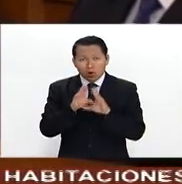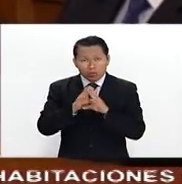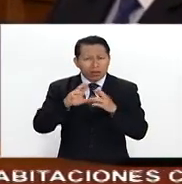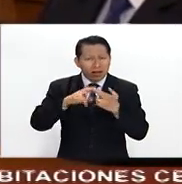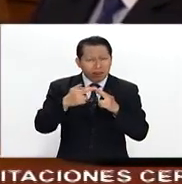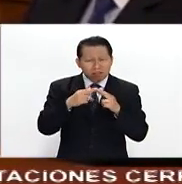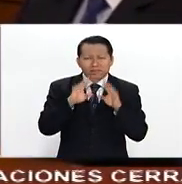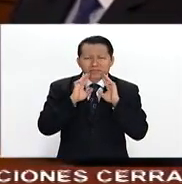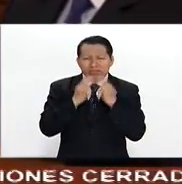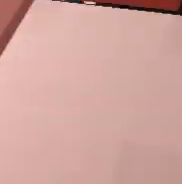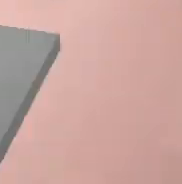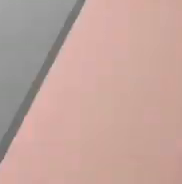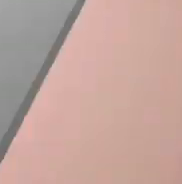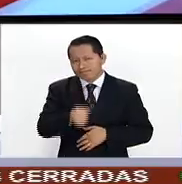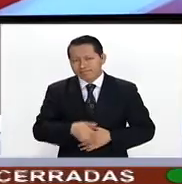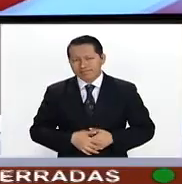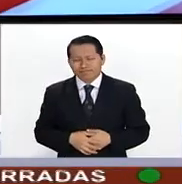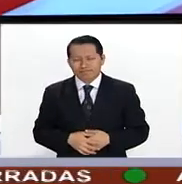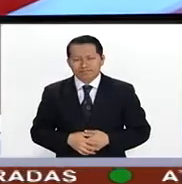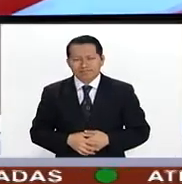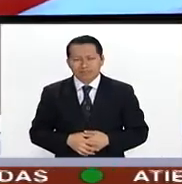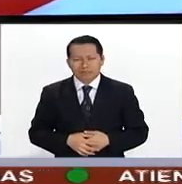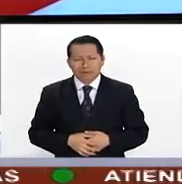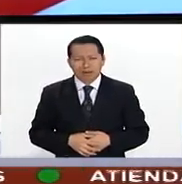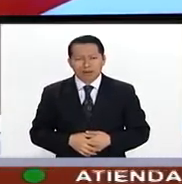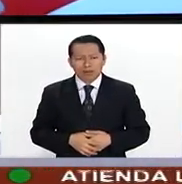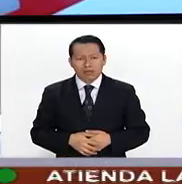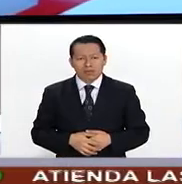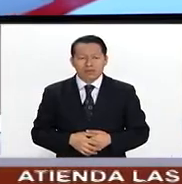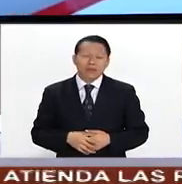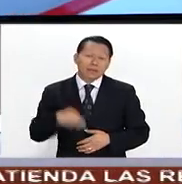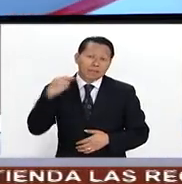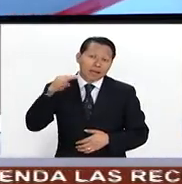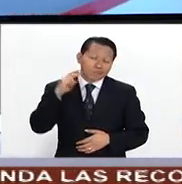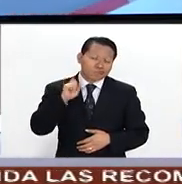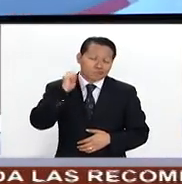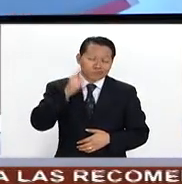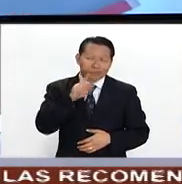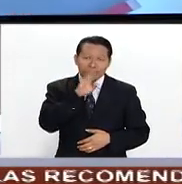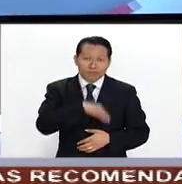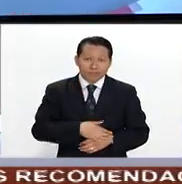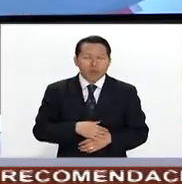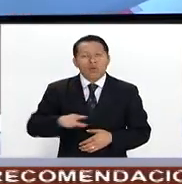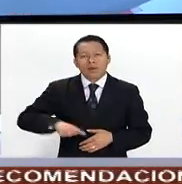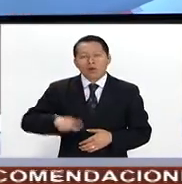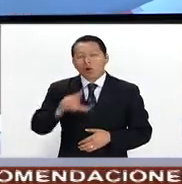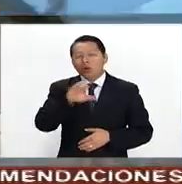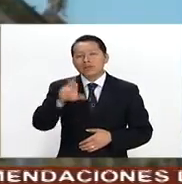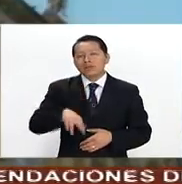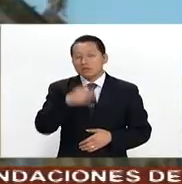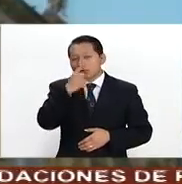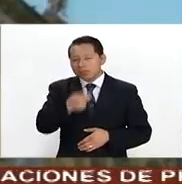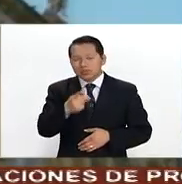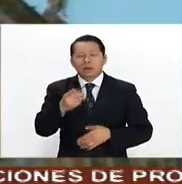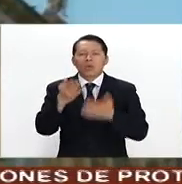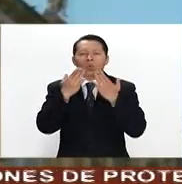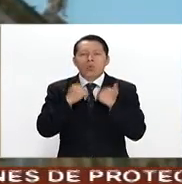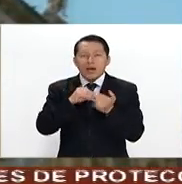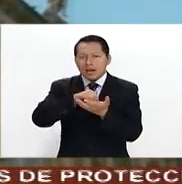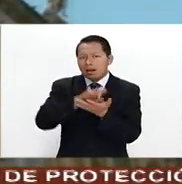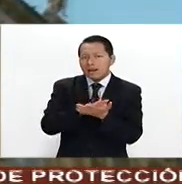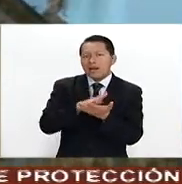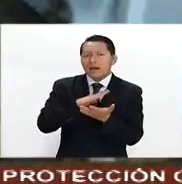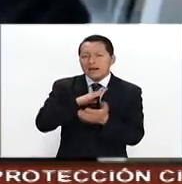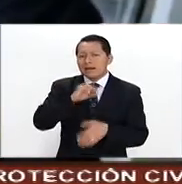con criminales. Y es que algo se pudrió en Veracruz. El gobierno de Costa Rica dijo que no hay registros de que Javier